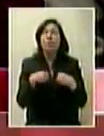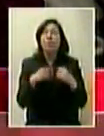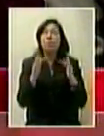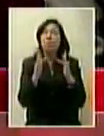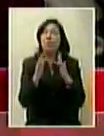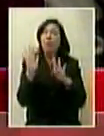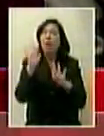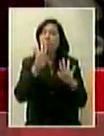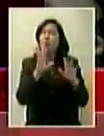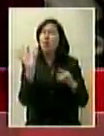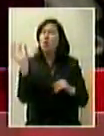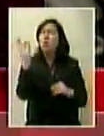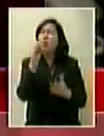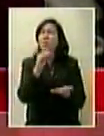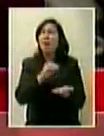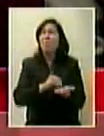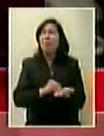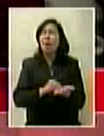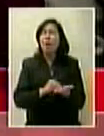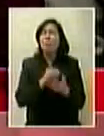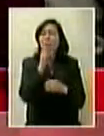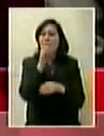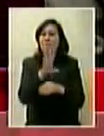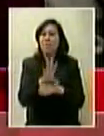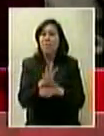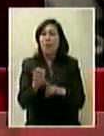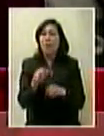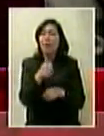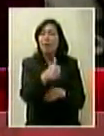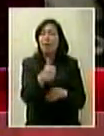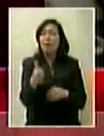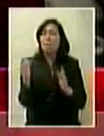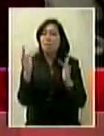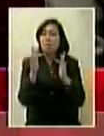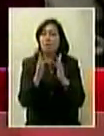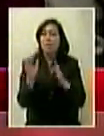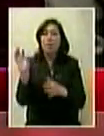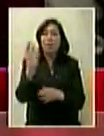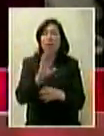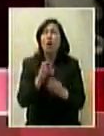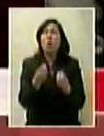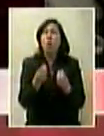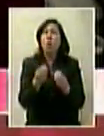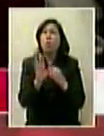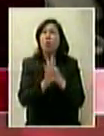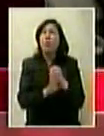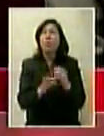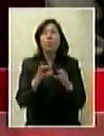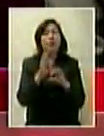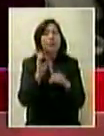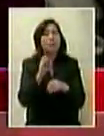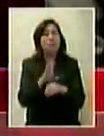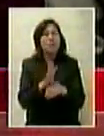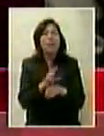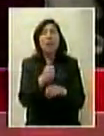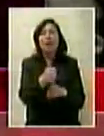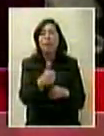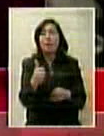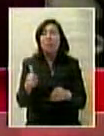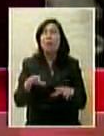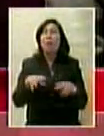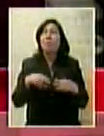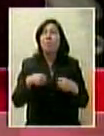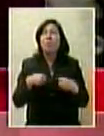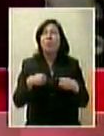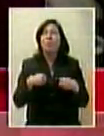impacto ambiental. Nunca más que las empresas mineras hagan ellas el estudio de impacto ambiental con aval del Ministerio de Energía y Minas y ellos mismos lo